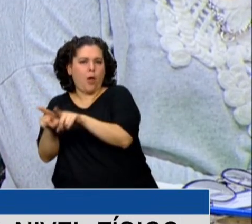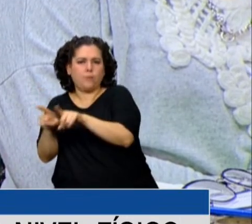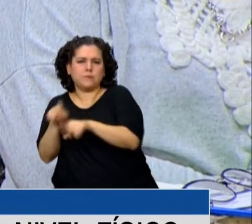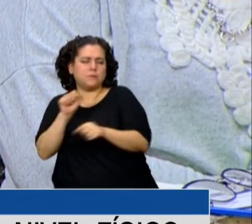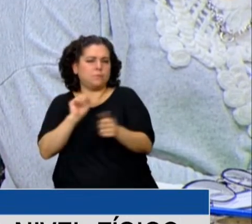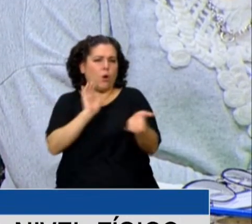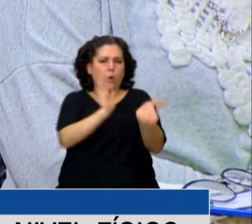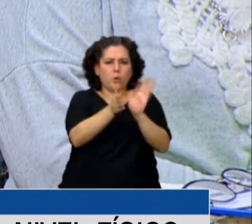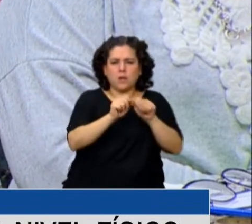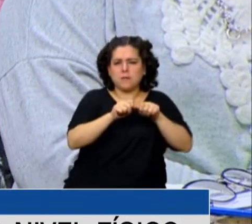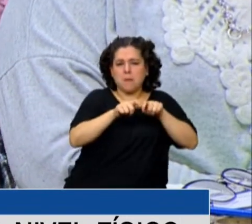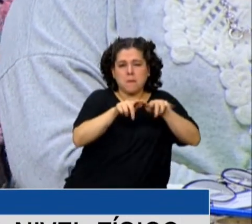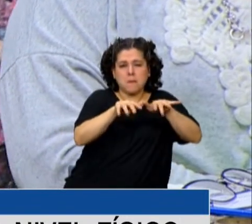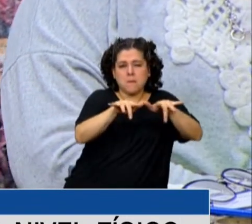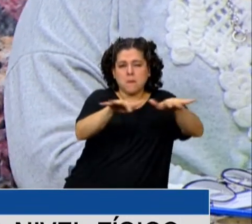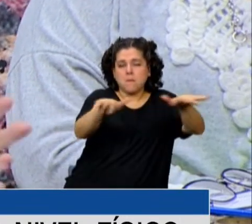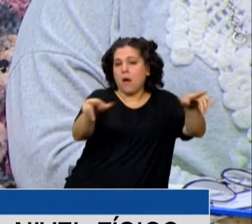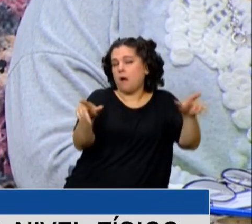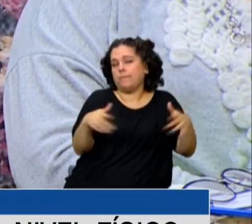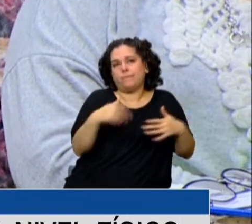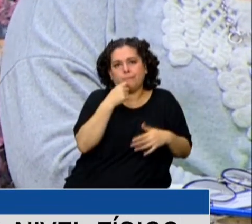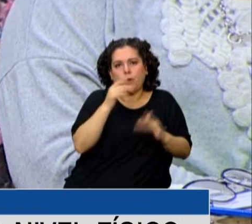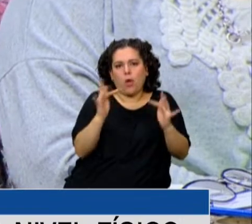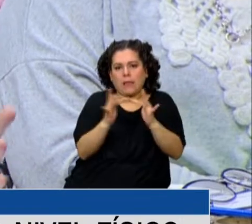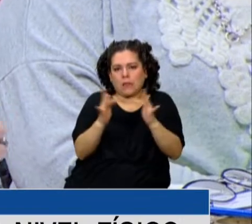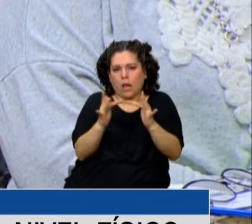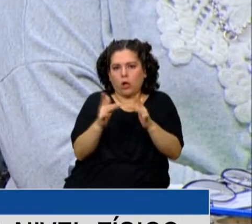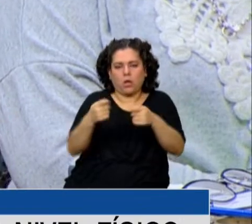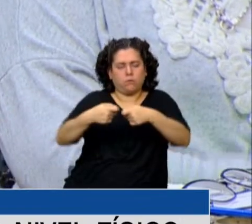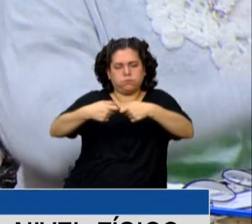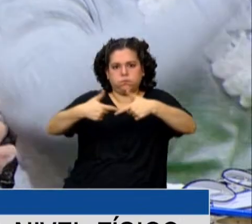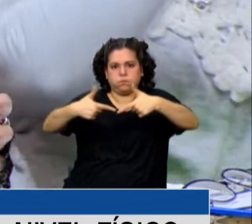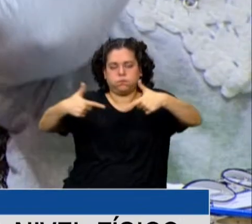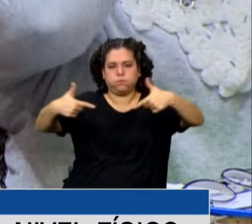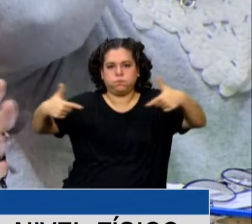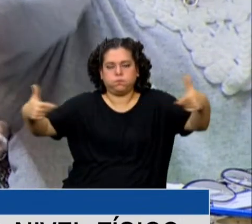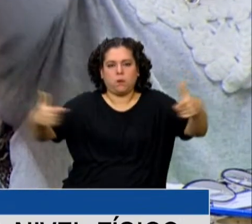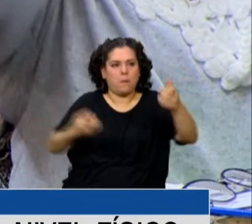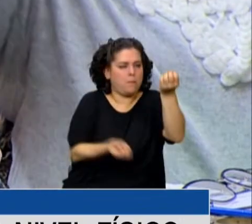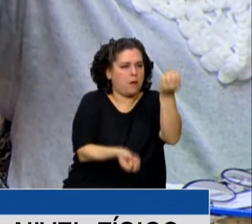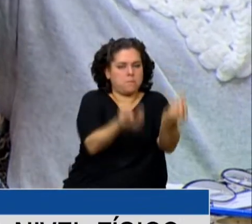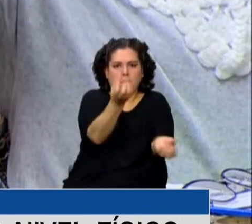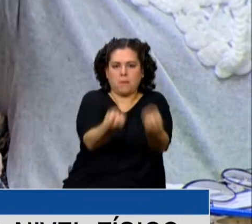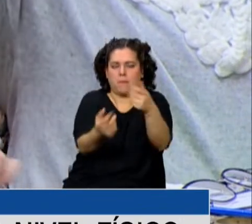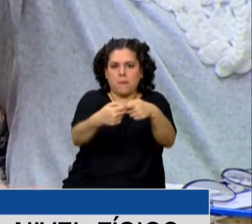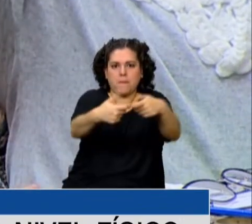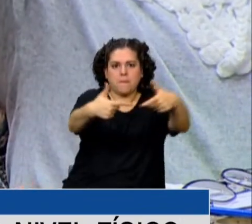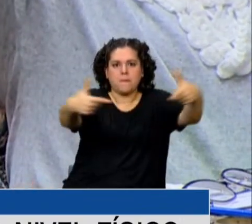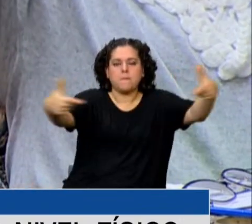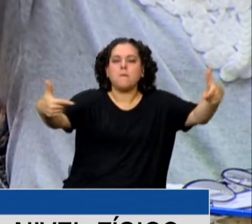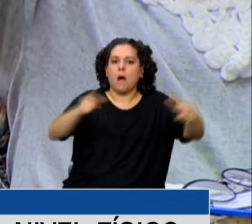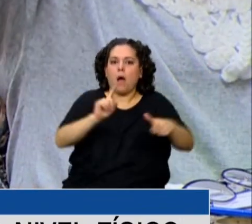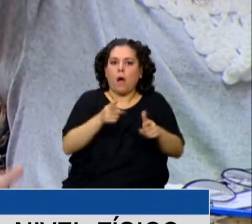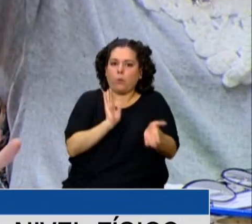en la medida que la tecnología y las nuevas plataformas surgen y comienzan a formar parte de nuestras vidas.